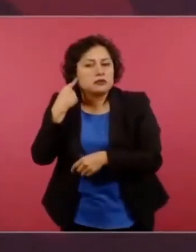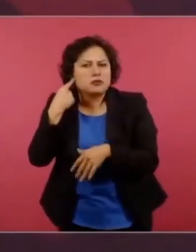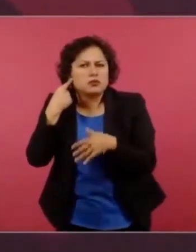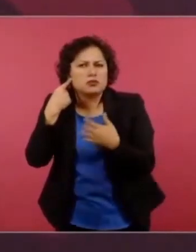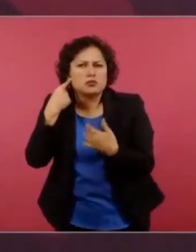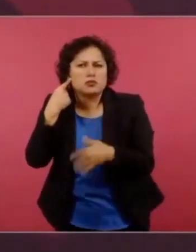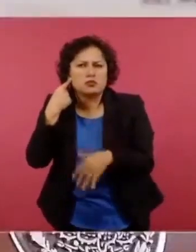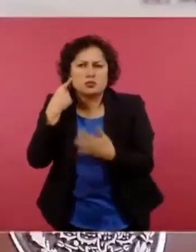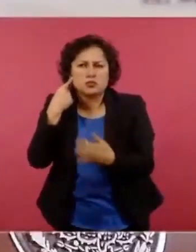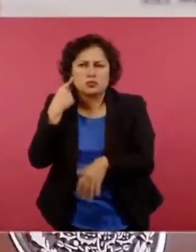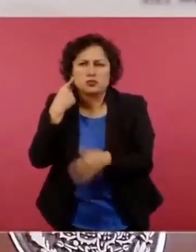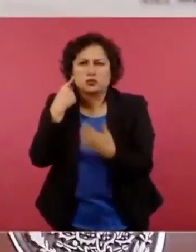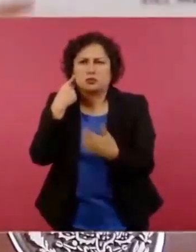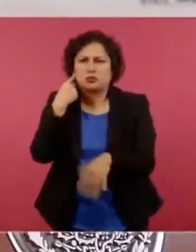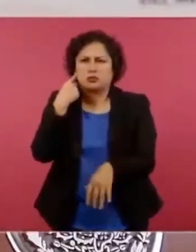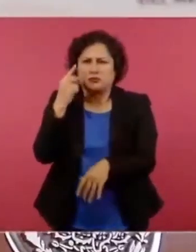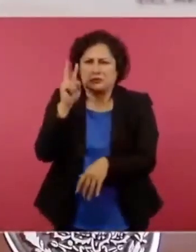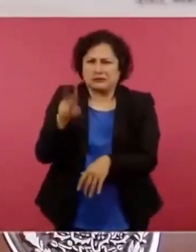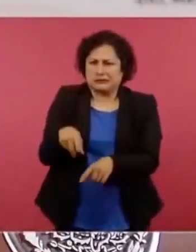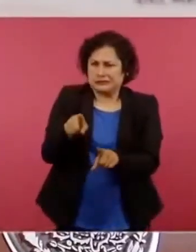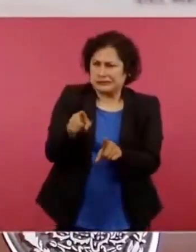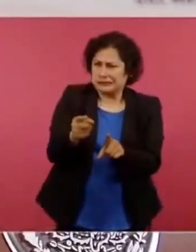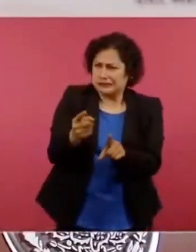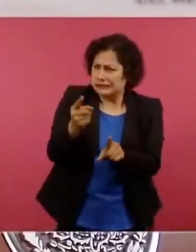Pero descompuestos.